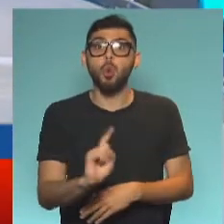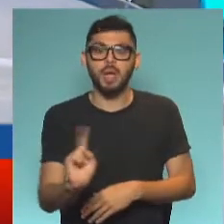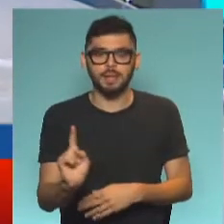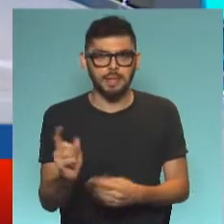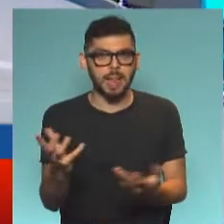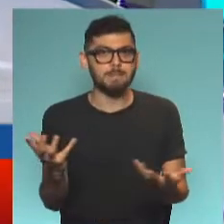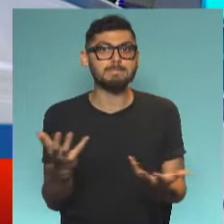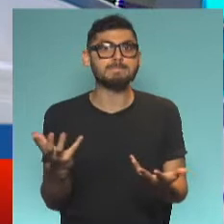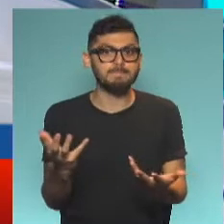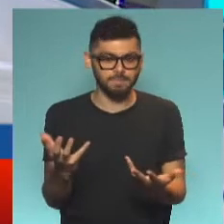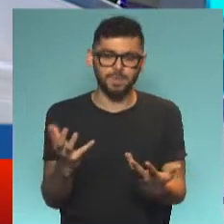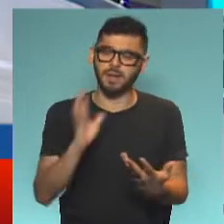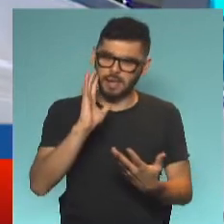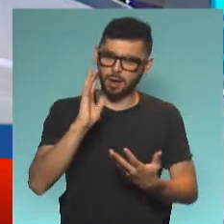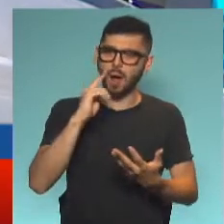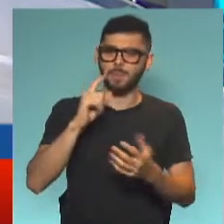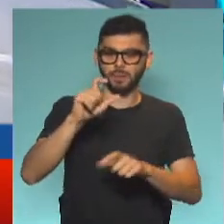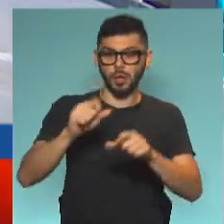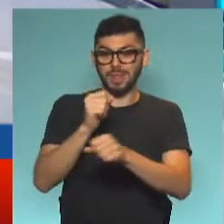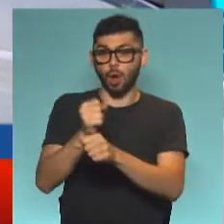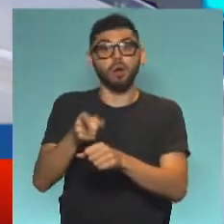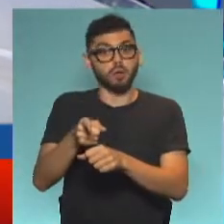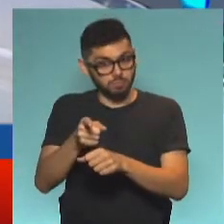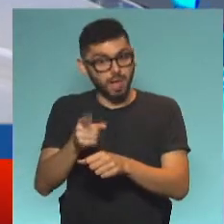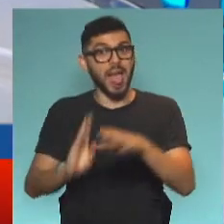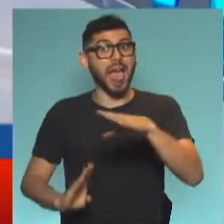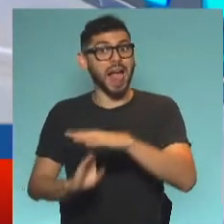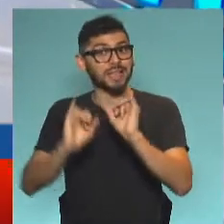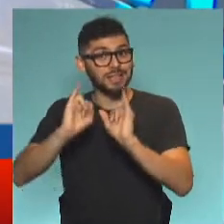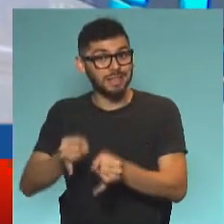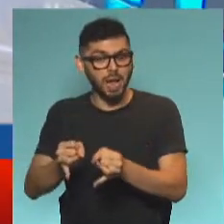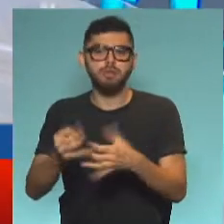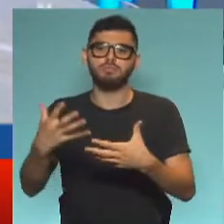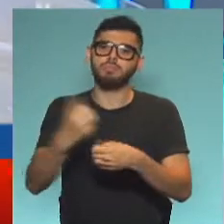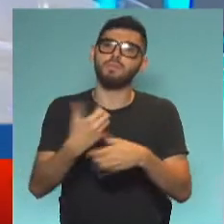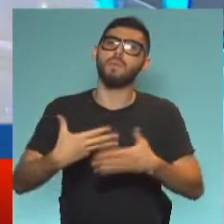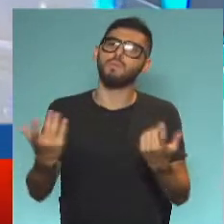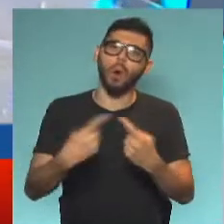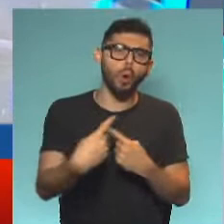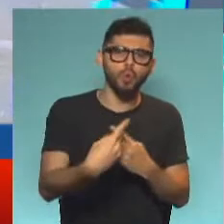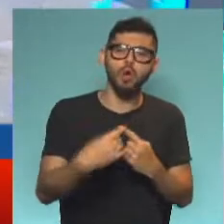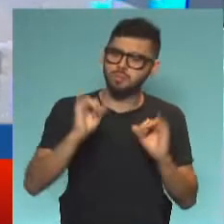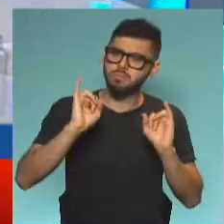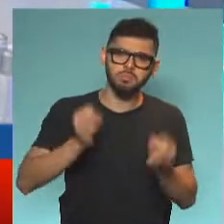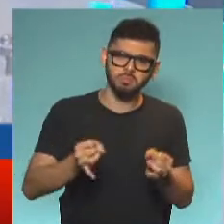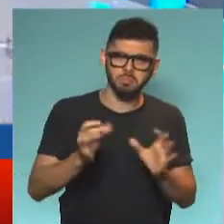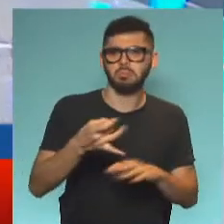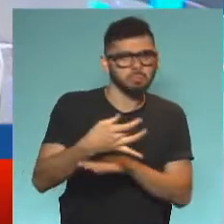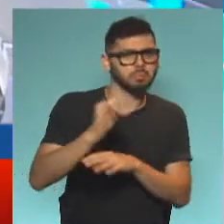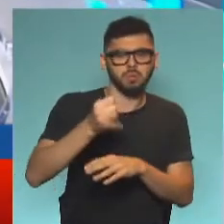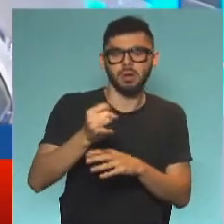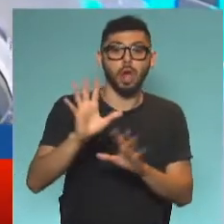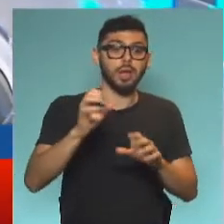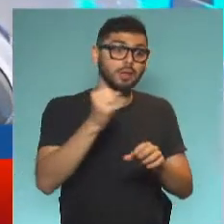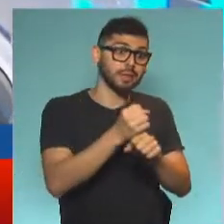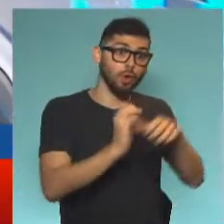tenemos claramente es que el listado de trabajadores esenciales podrán movilizarse en el transporte público, podrán ir a sus trabajos, no así los trabajadores no